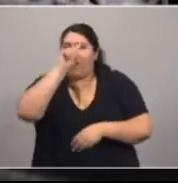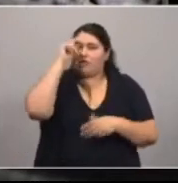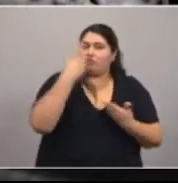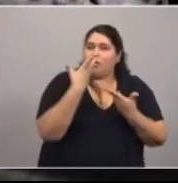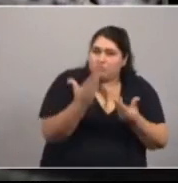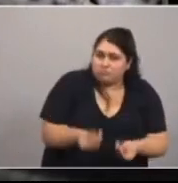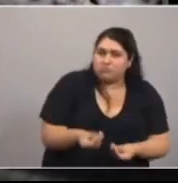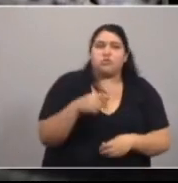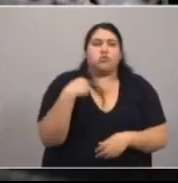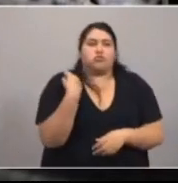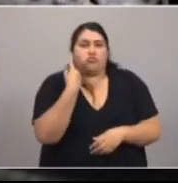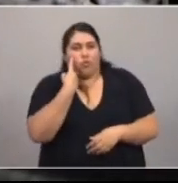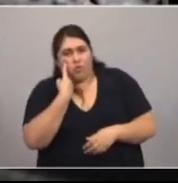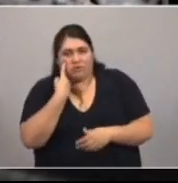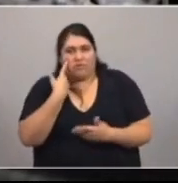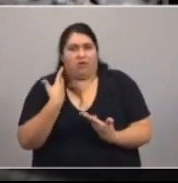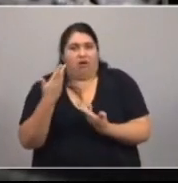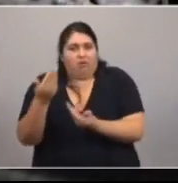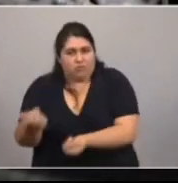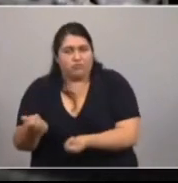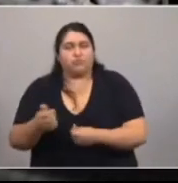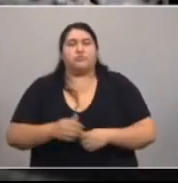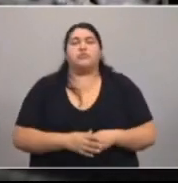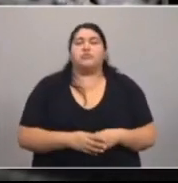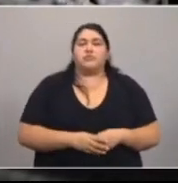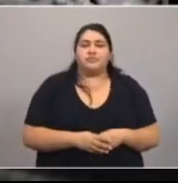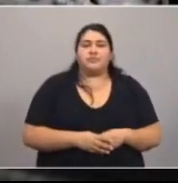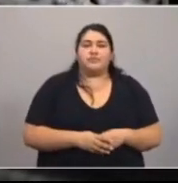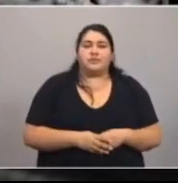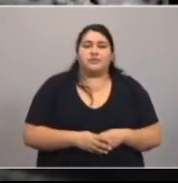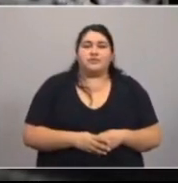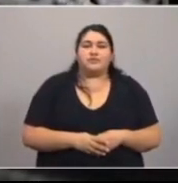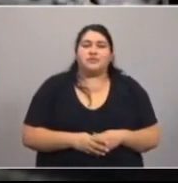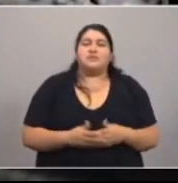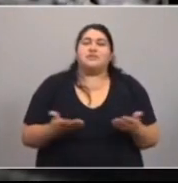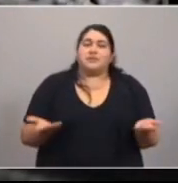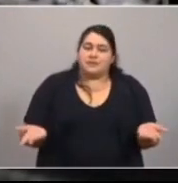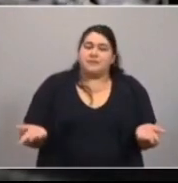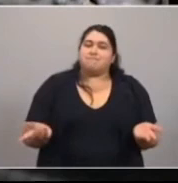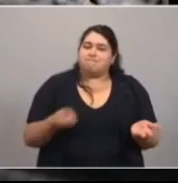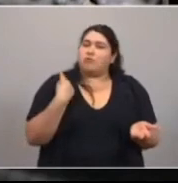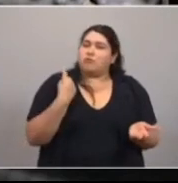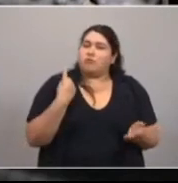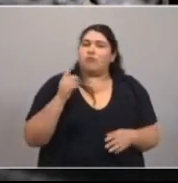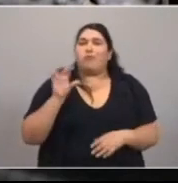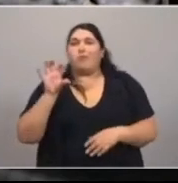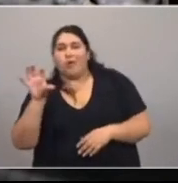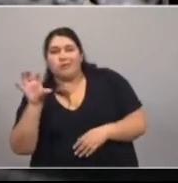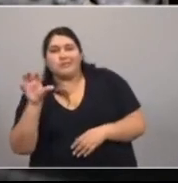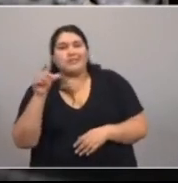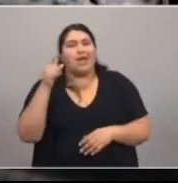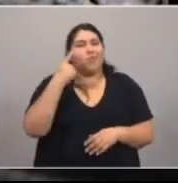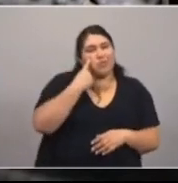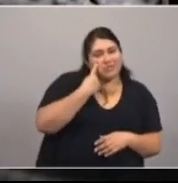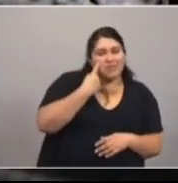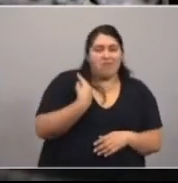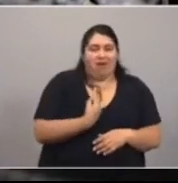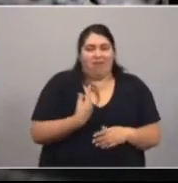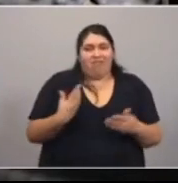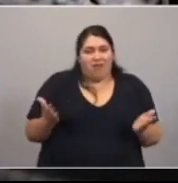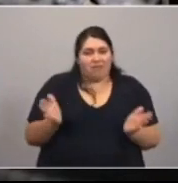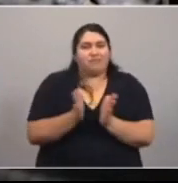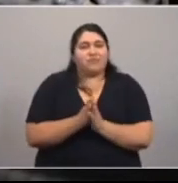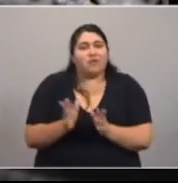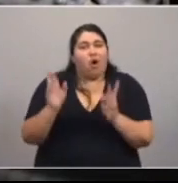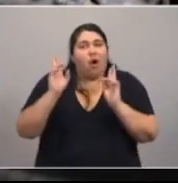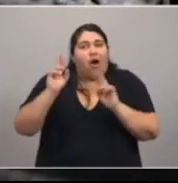bueno, por supuesto, seguiremos con el municipio y la provincia. Esperemos que en la nación recapaciten y entiendan que el camino de la industria es el